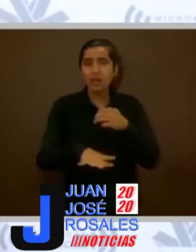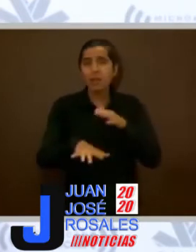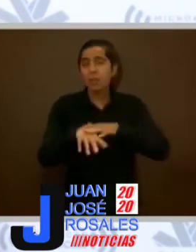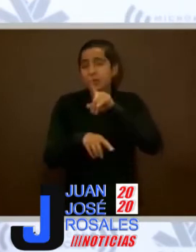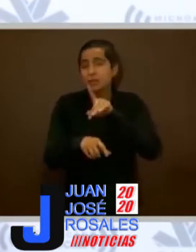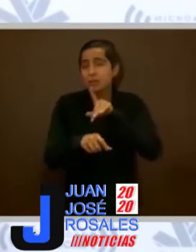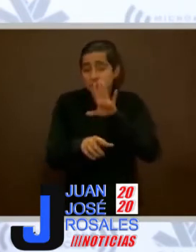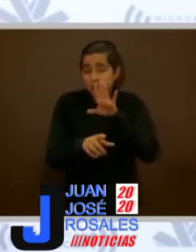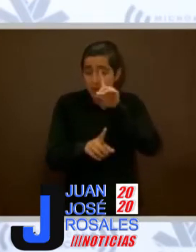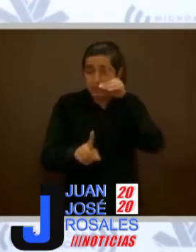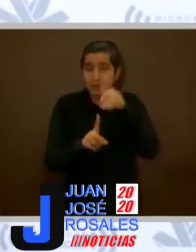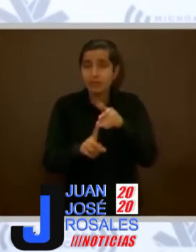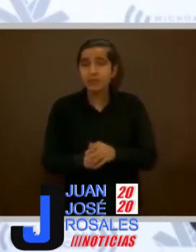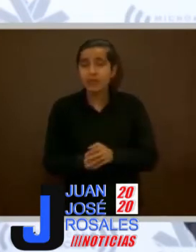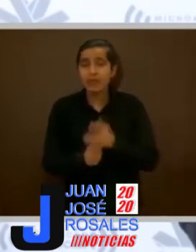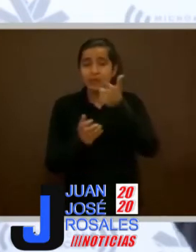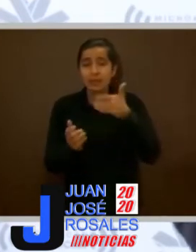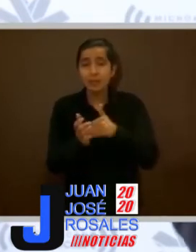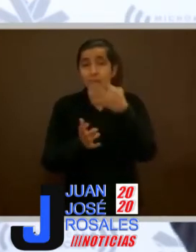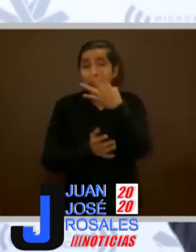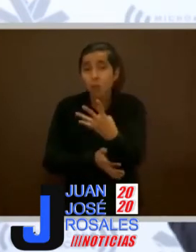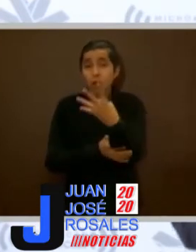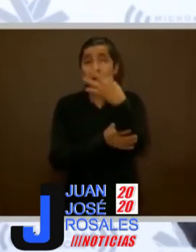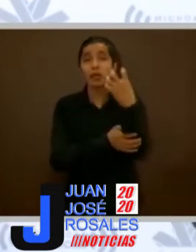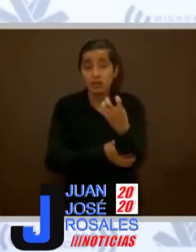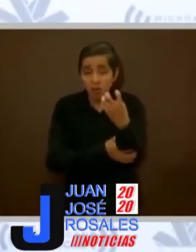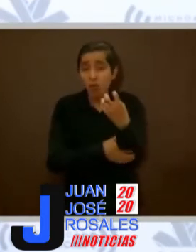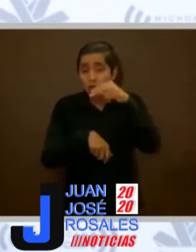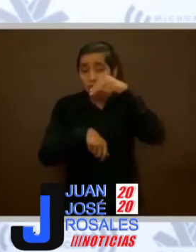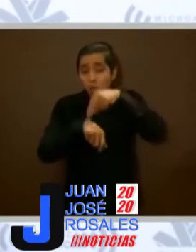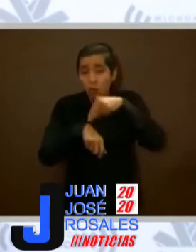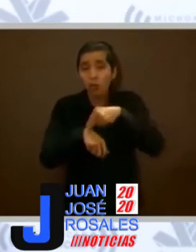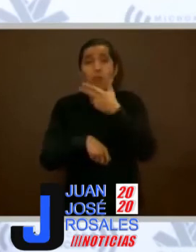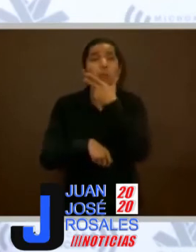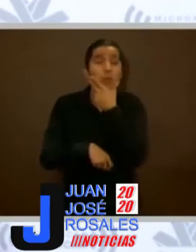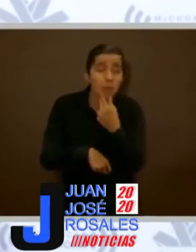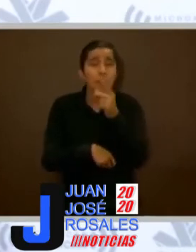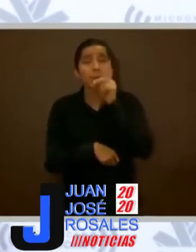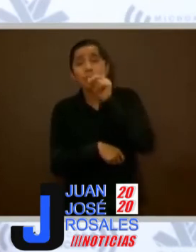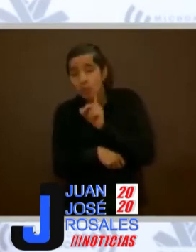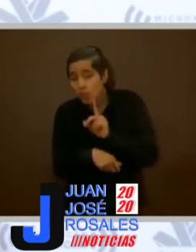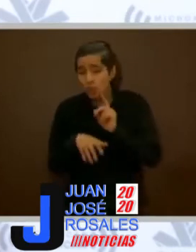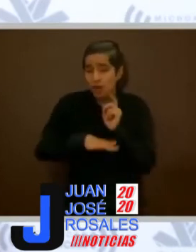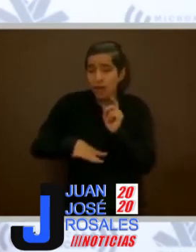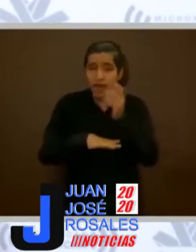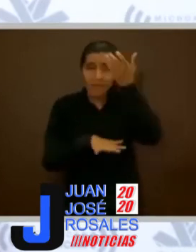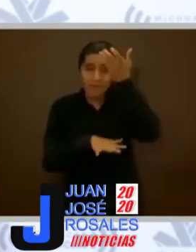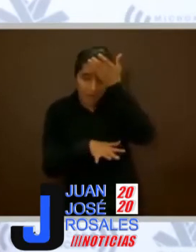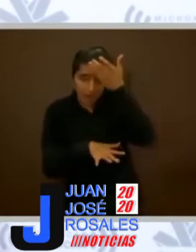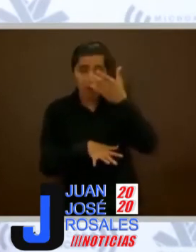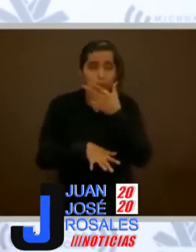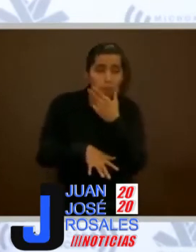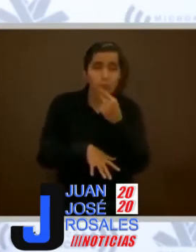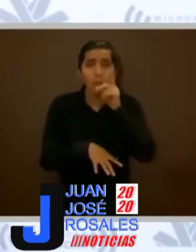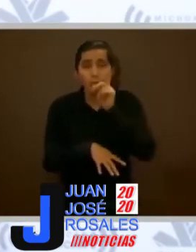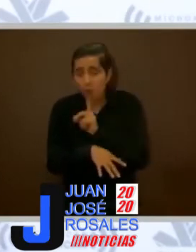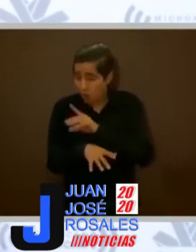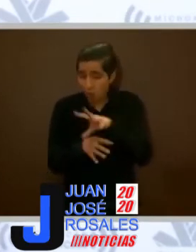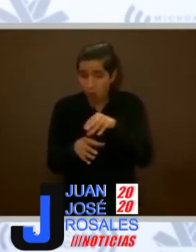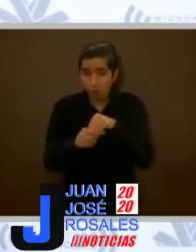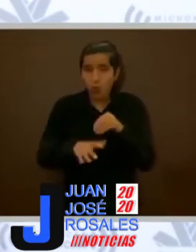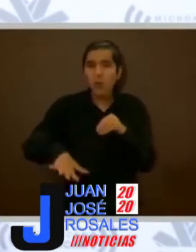con su estado. Les reconozco la valentía con la que se entregan a salvar vidas y